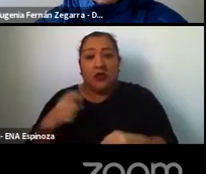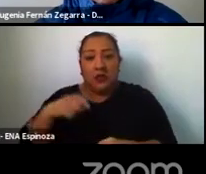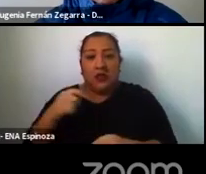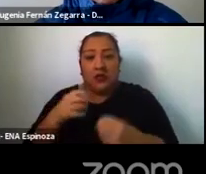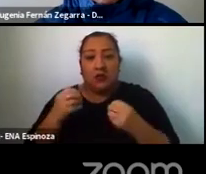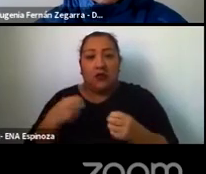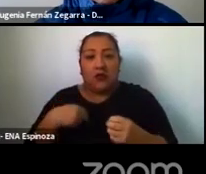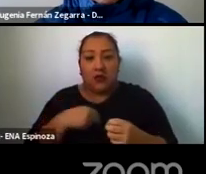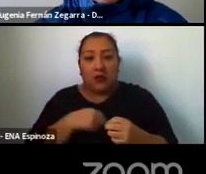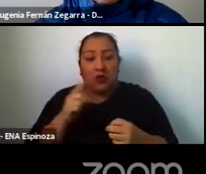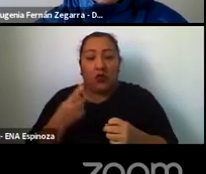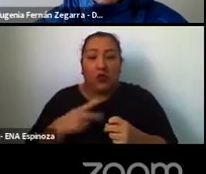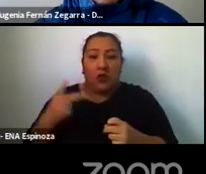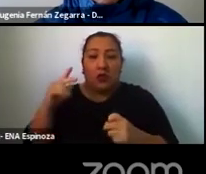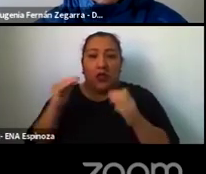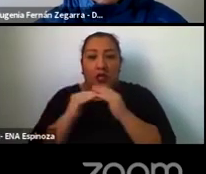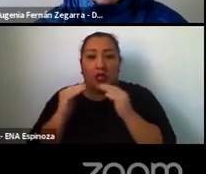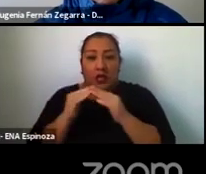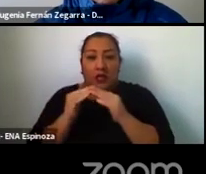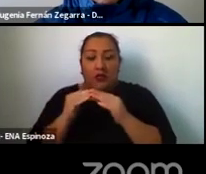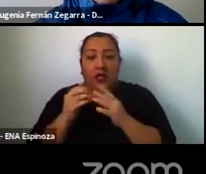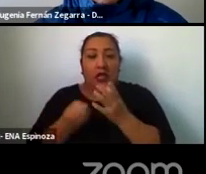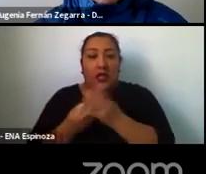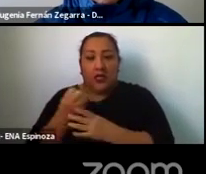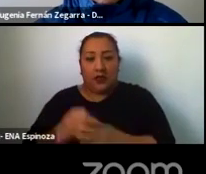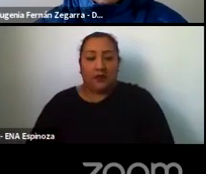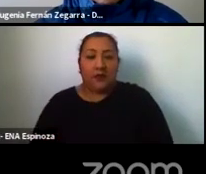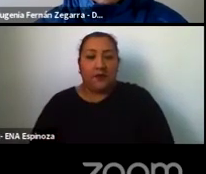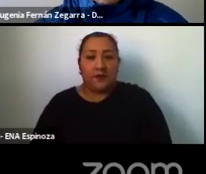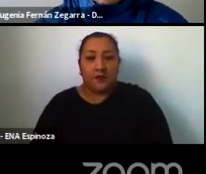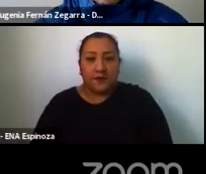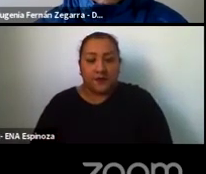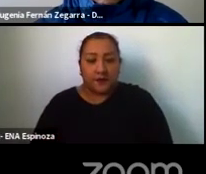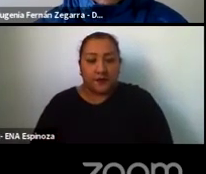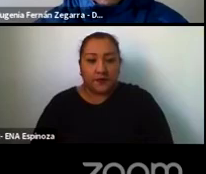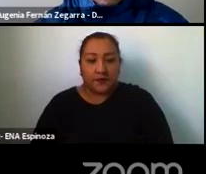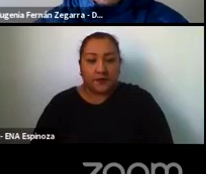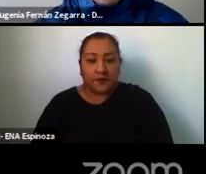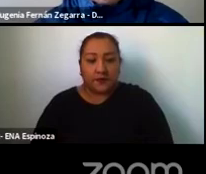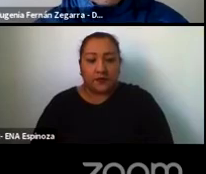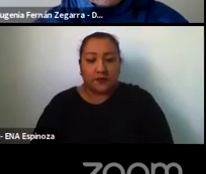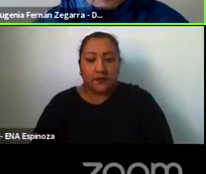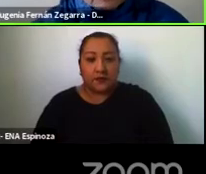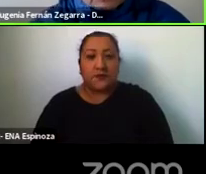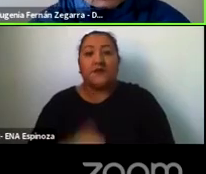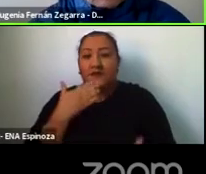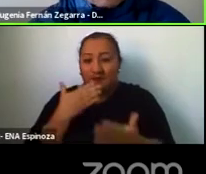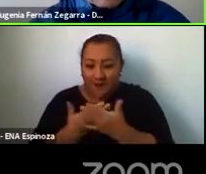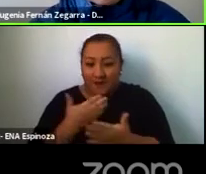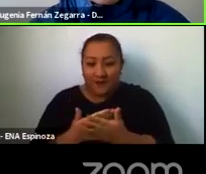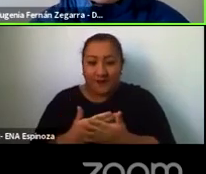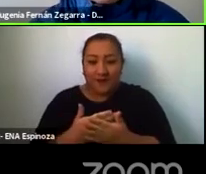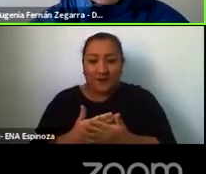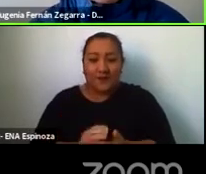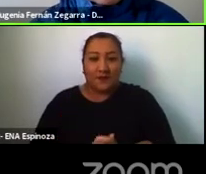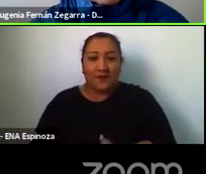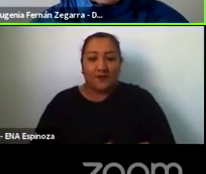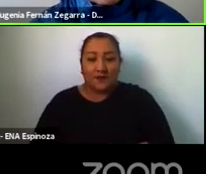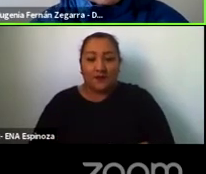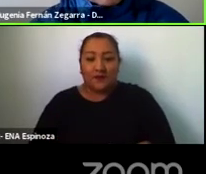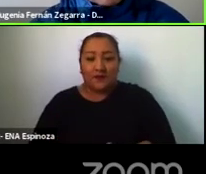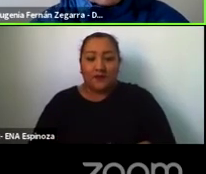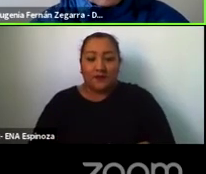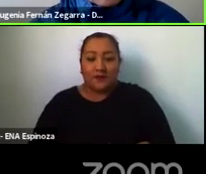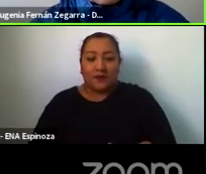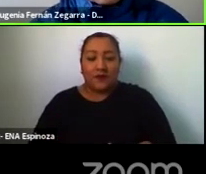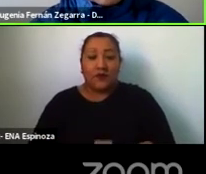estamos en un incremento de casos en la región Arequipa. Muchísimas gracias, doctor Manrique. Pasamos,